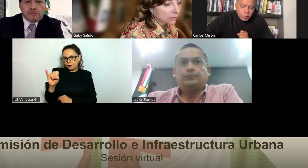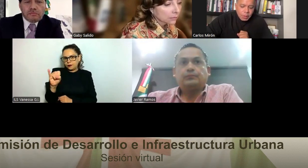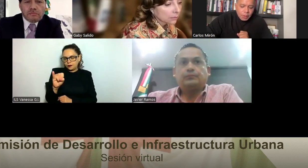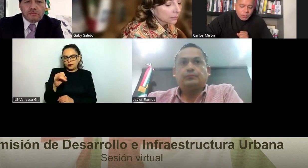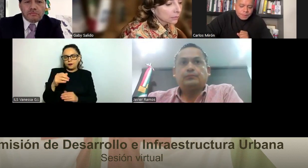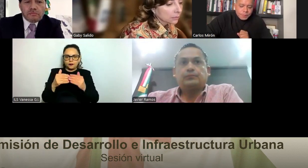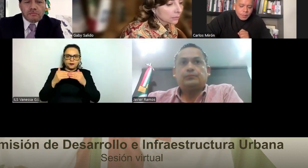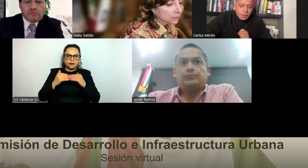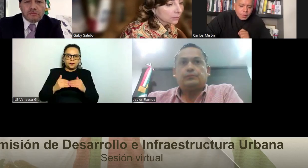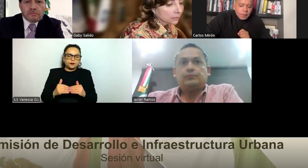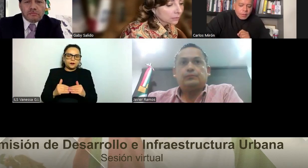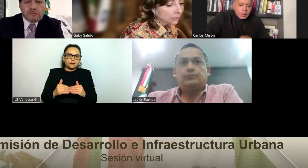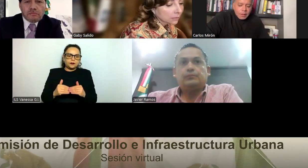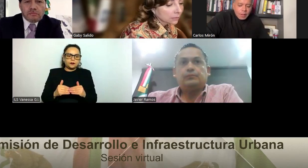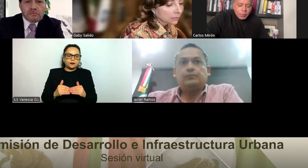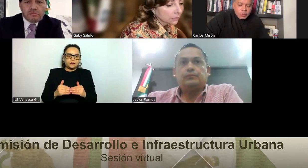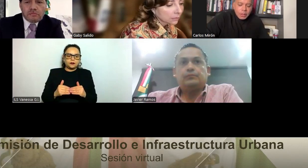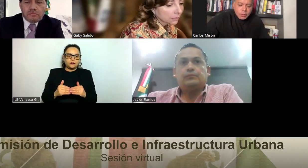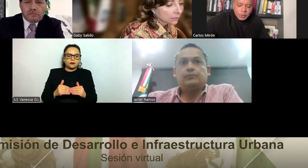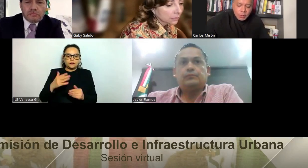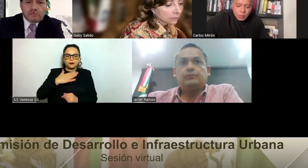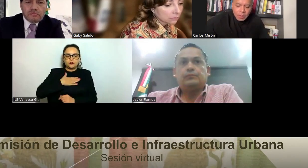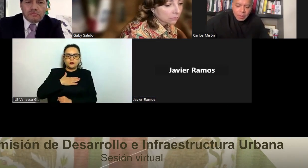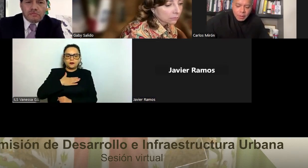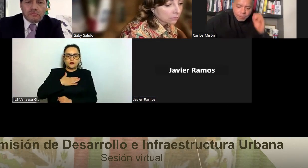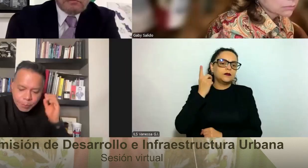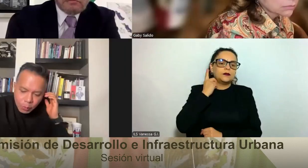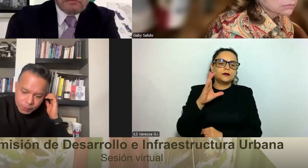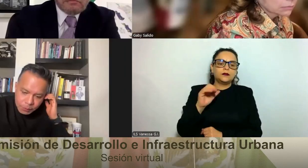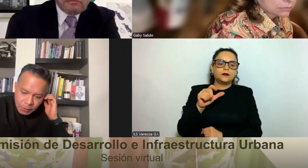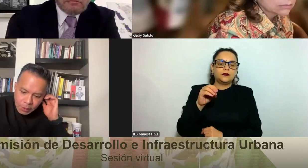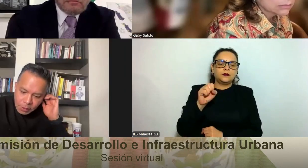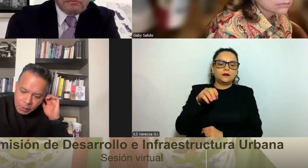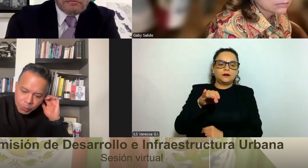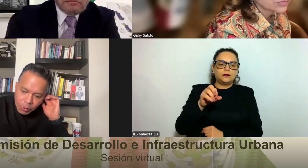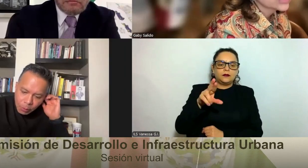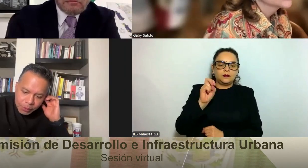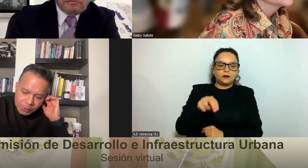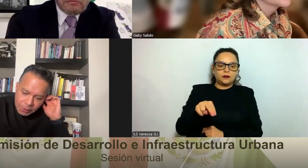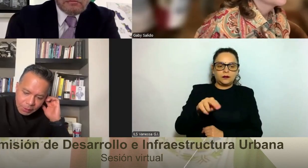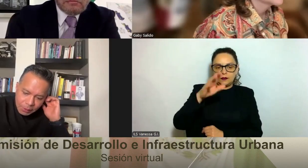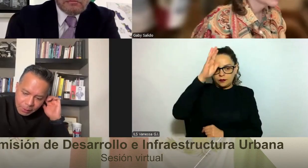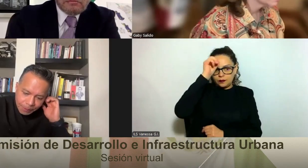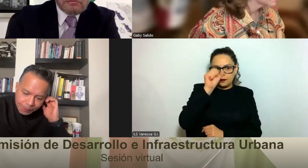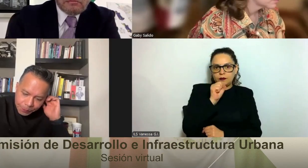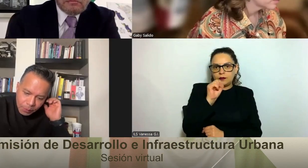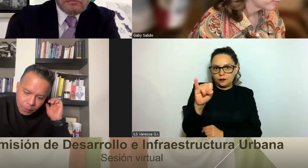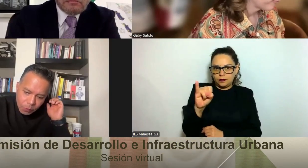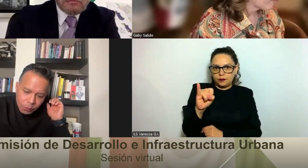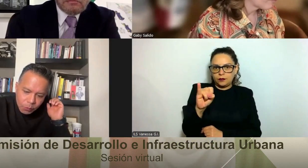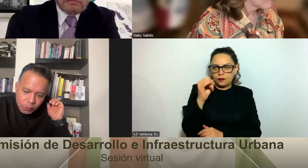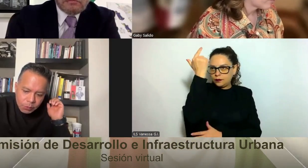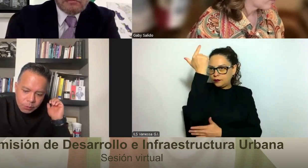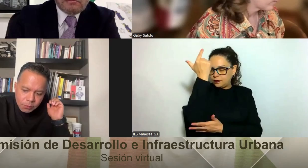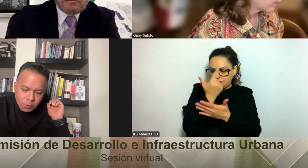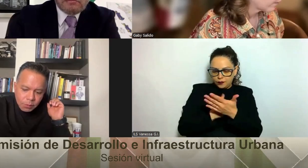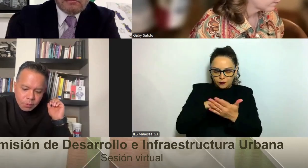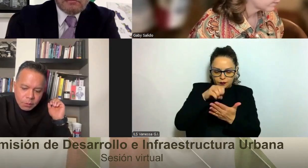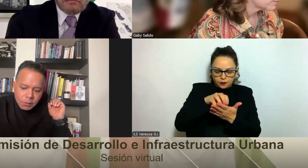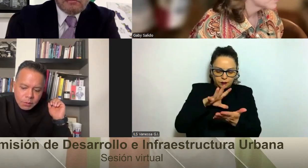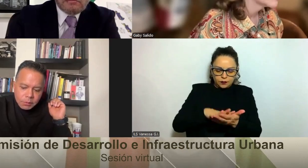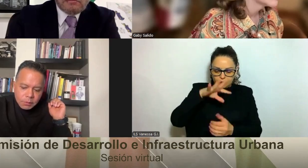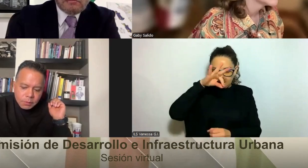Gracias, diputado. Y el de la voz, Carlos Mirón, en pro. Diputado presidente,